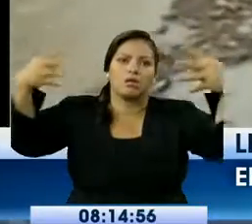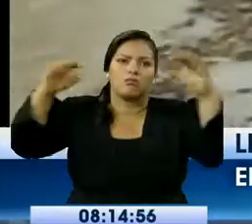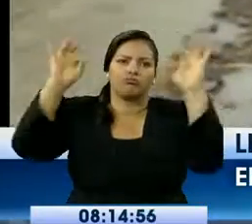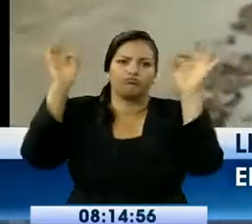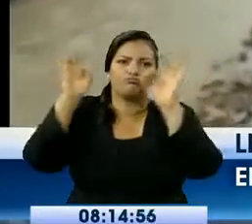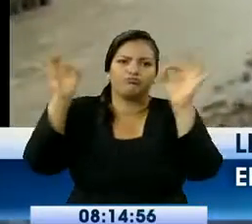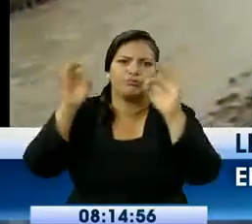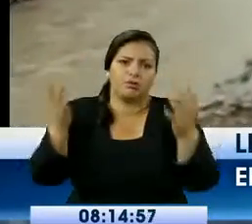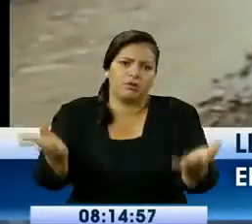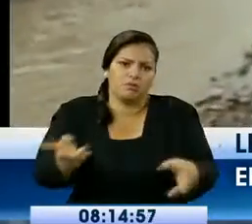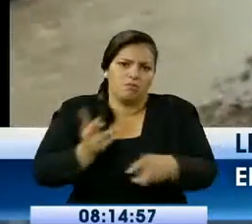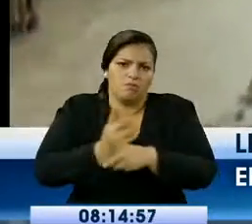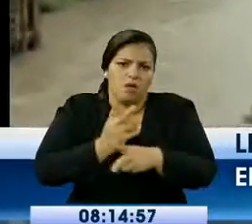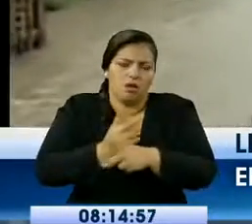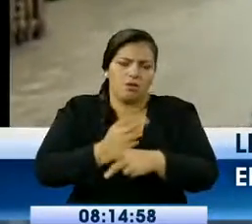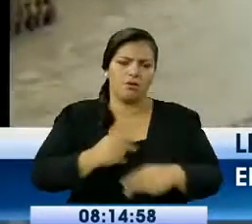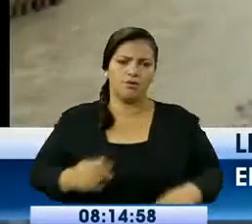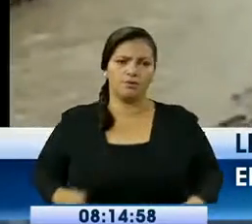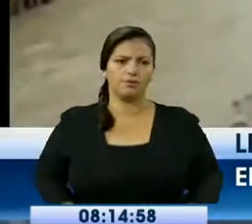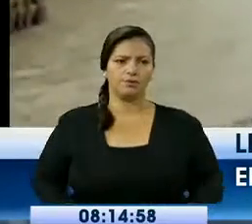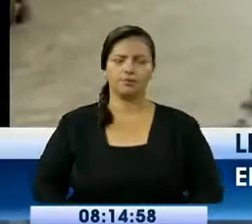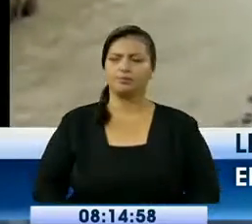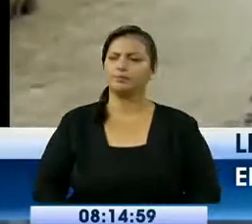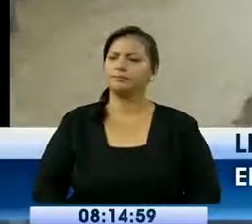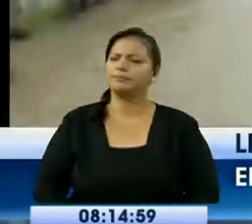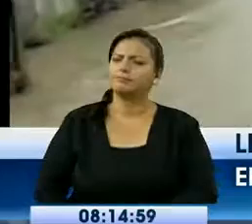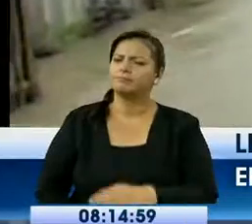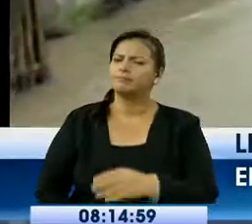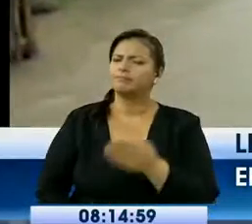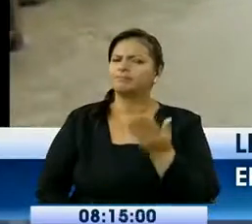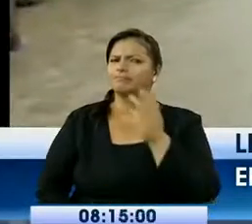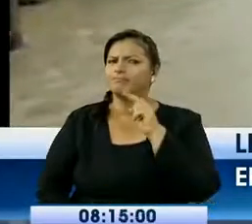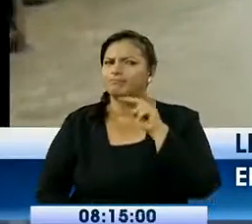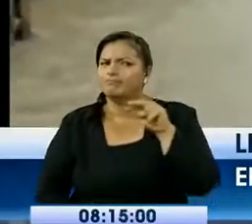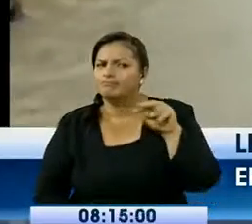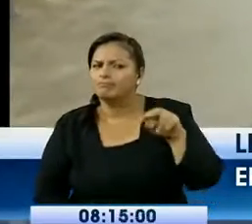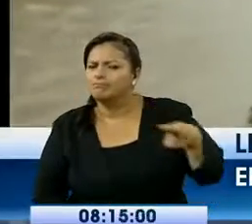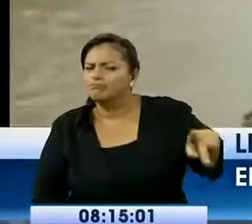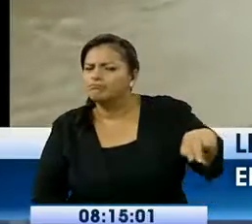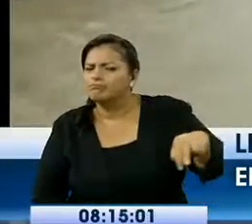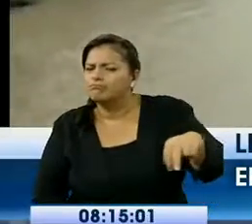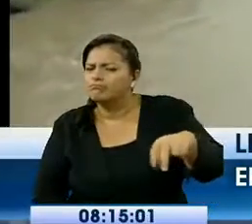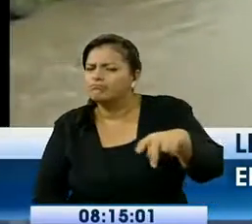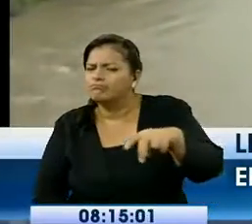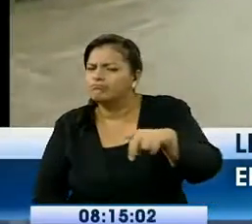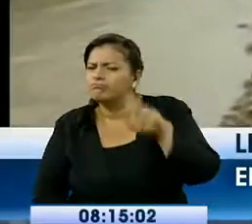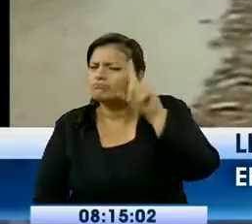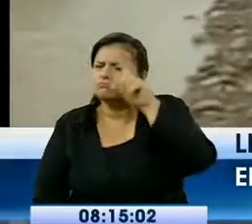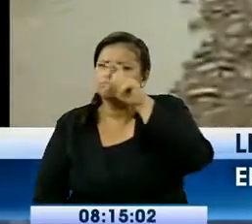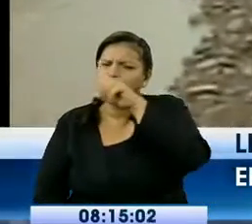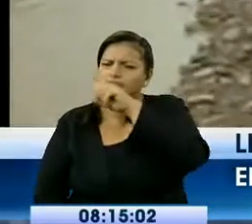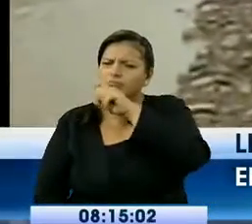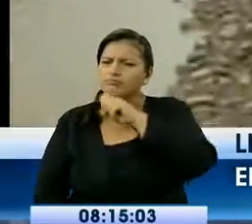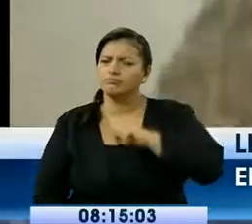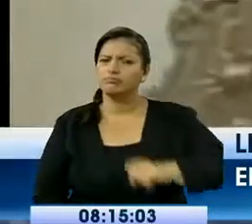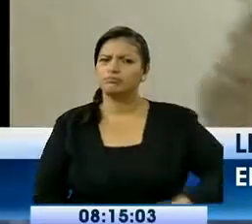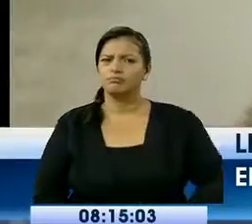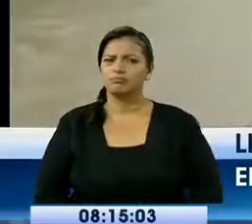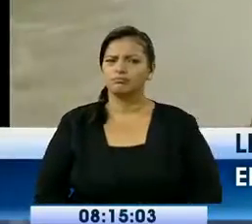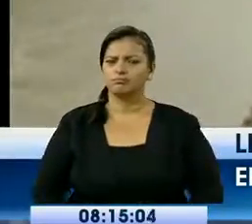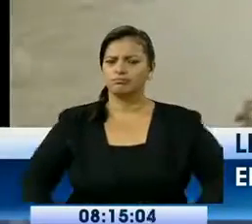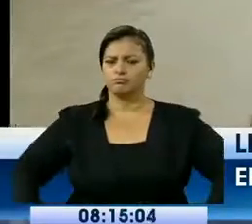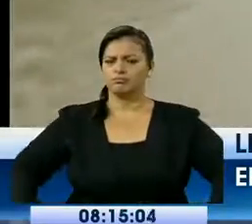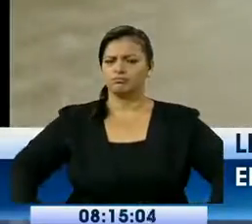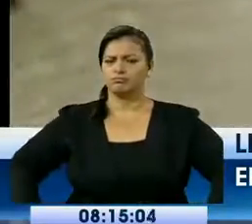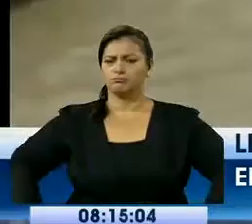algunas personas deben hacer para poder transitar a través de estas calles. ¿Les toca caminar con el agua